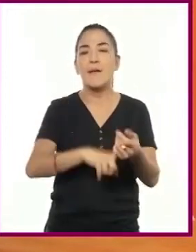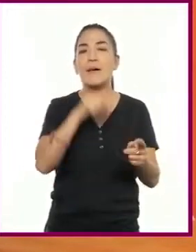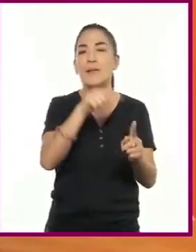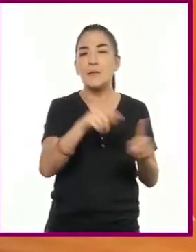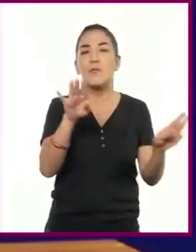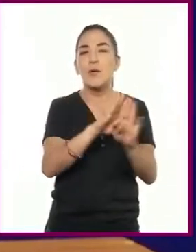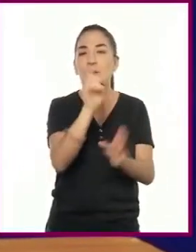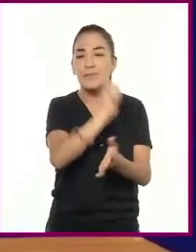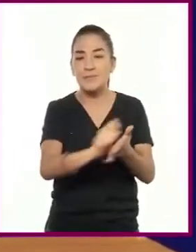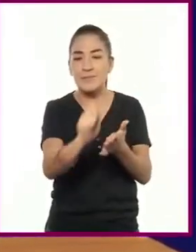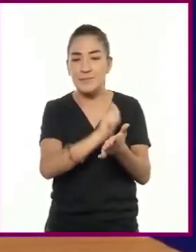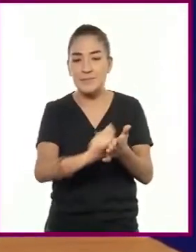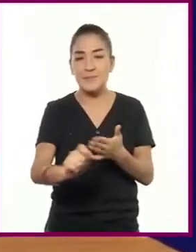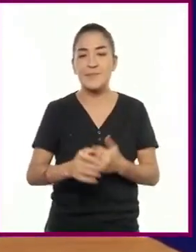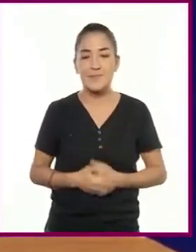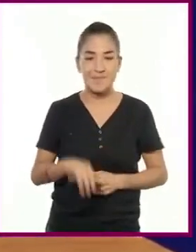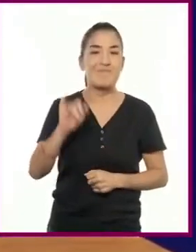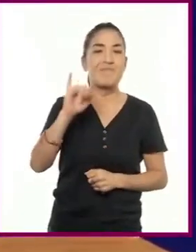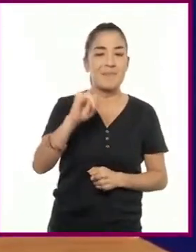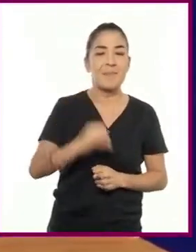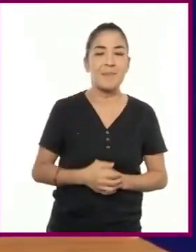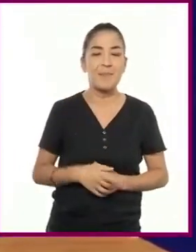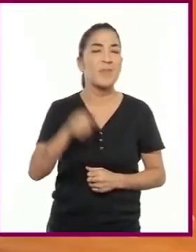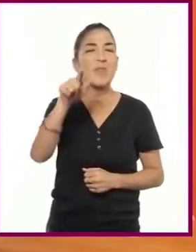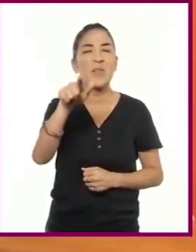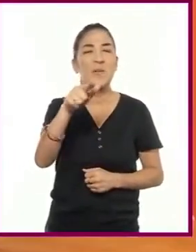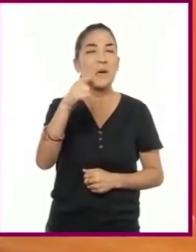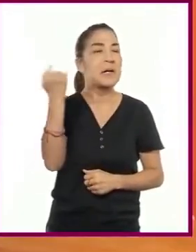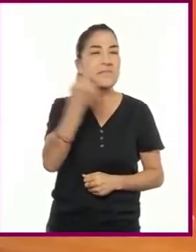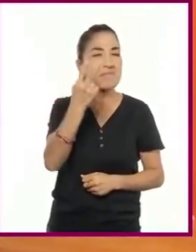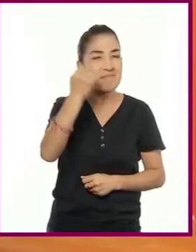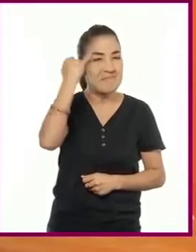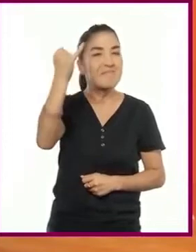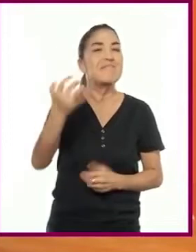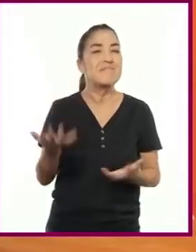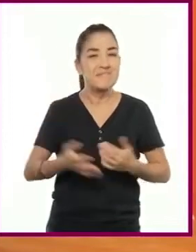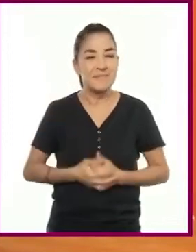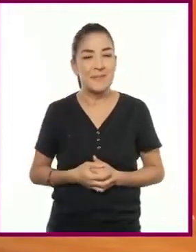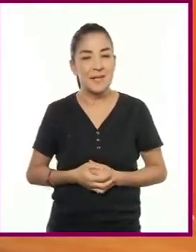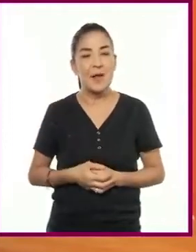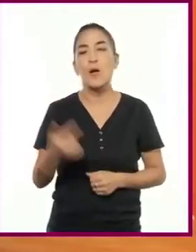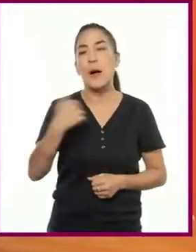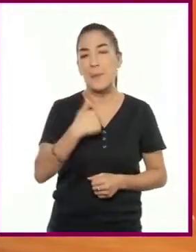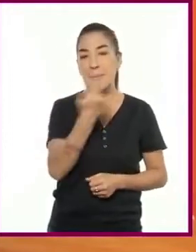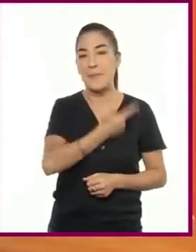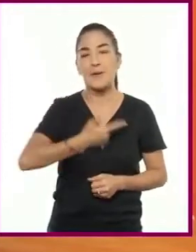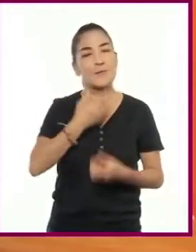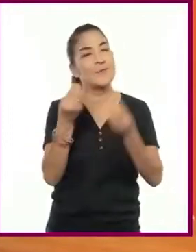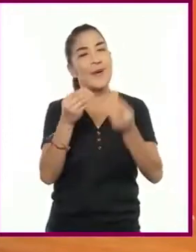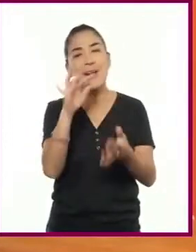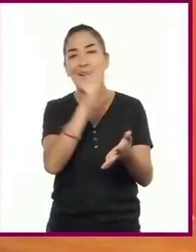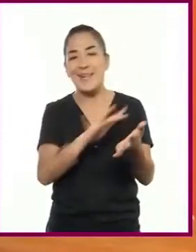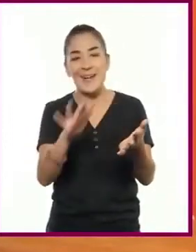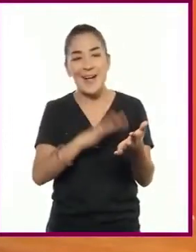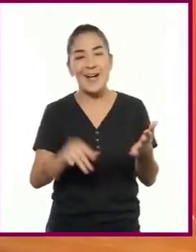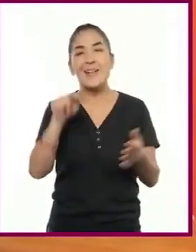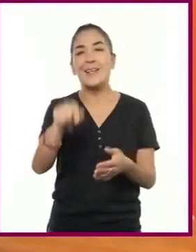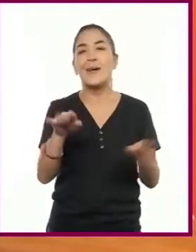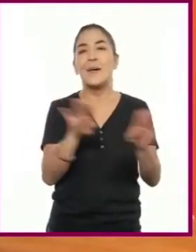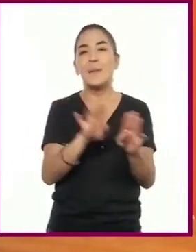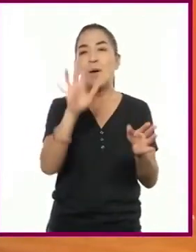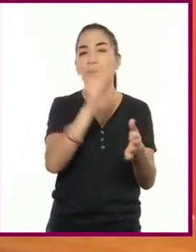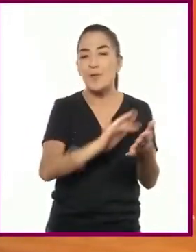escribieron. ¿Sí? ¿Qué se te ocurría? Bueno, pues fíjese que a mí me gusta mucho leer novelas de todos